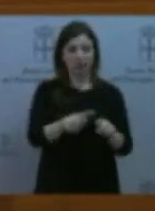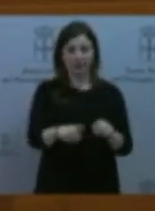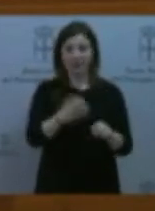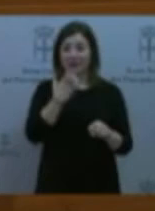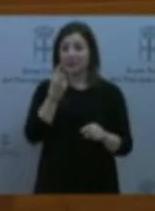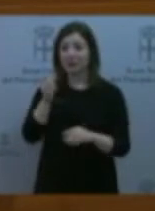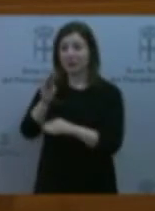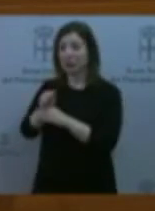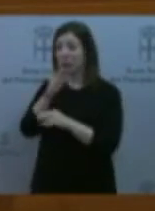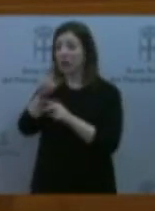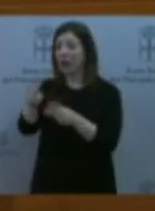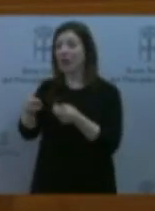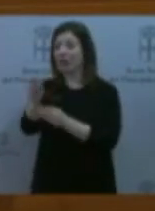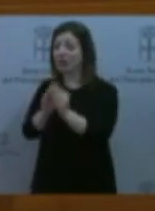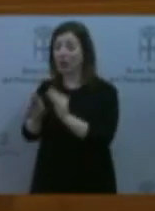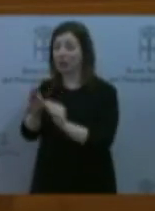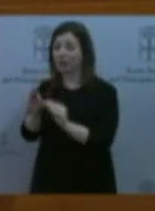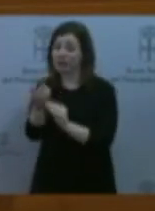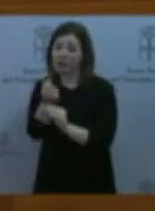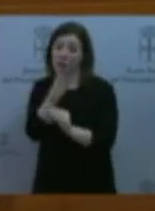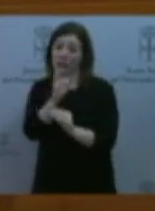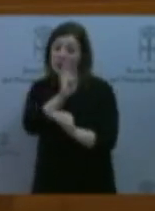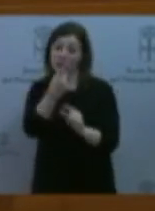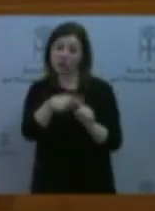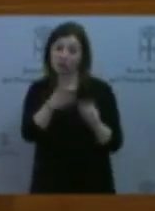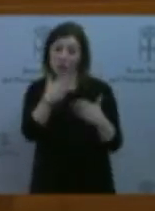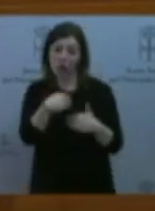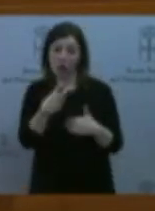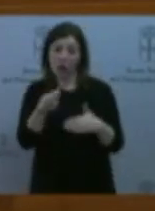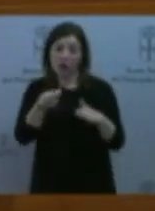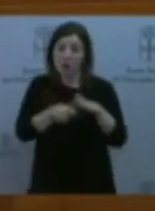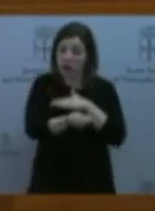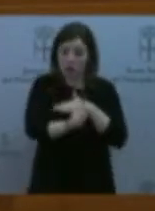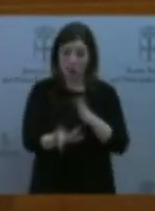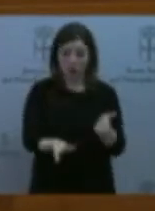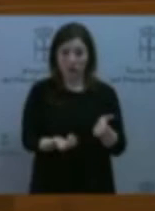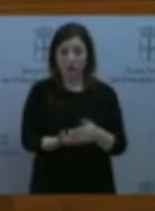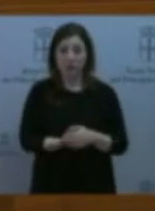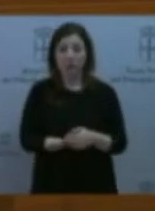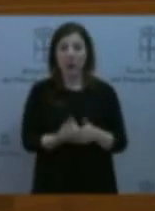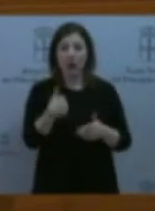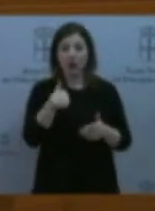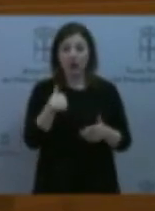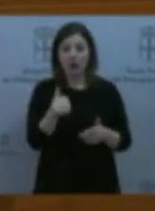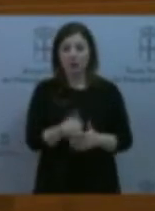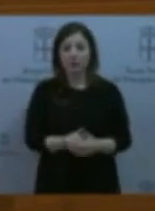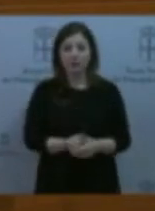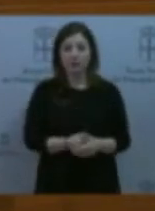para inversiones. Señorías, yo creo que lo más